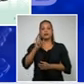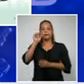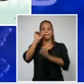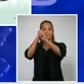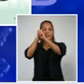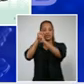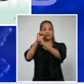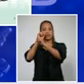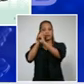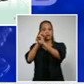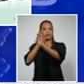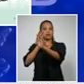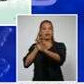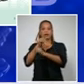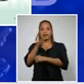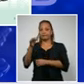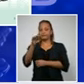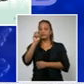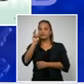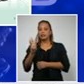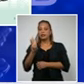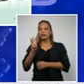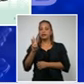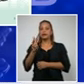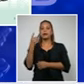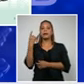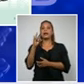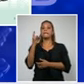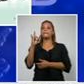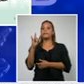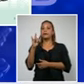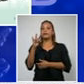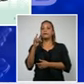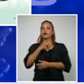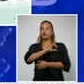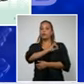La Palma y Los Palacios 1 de cada uno.